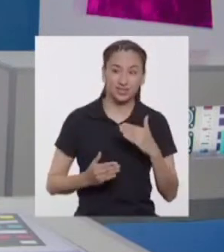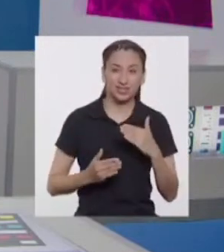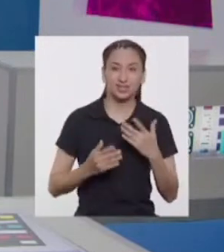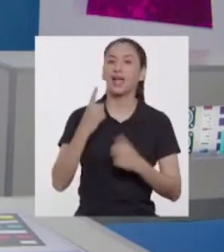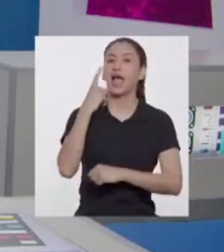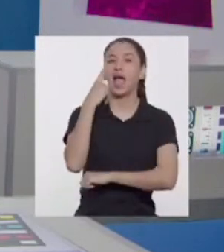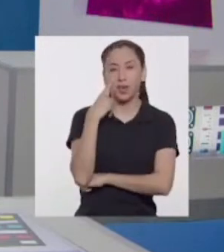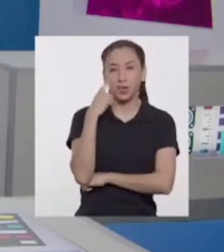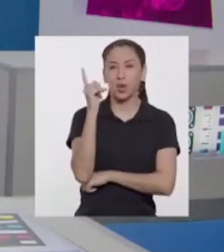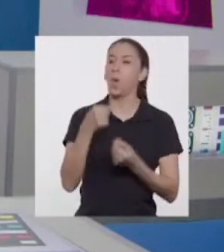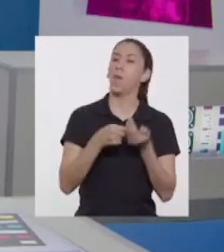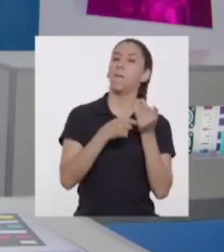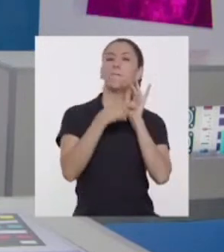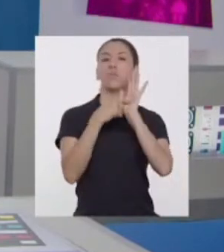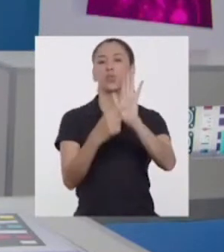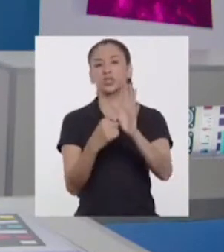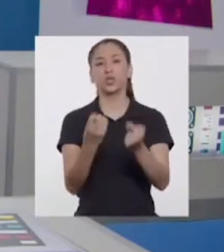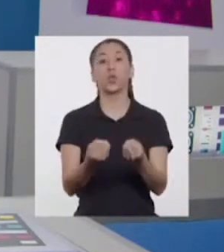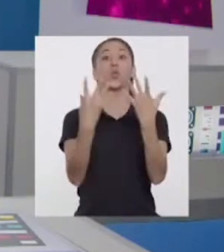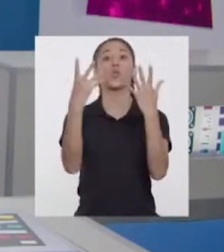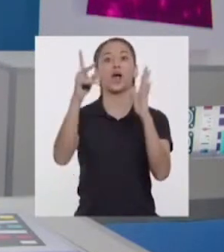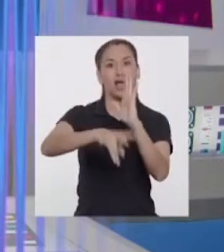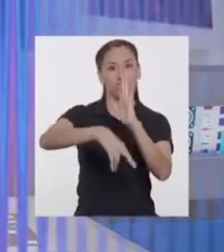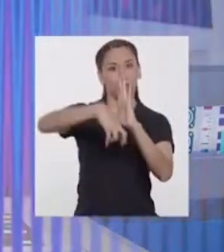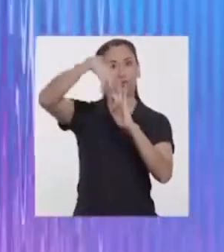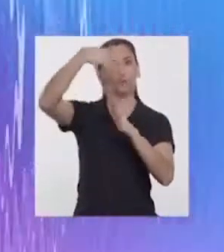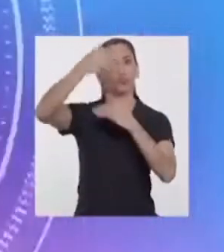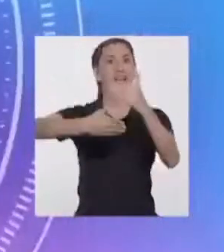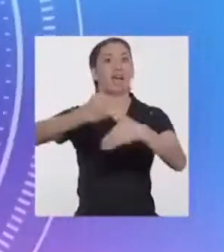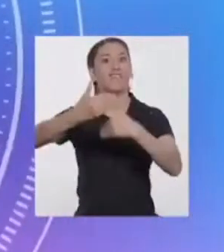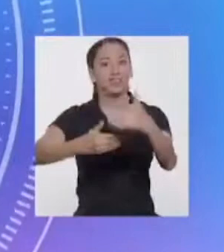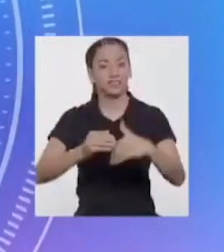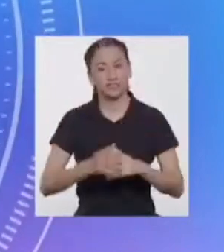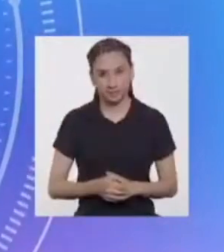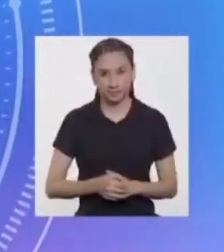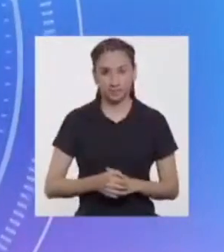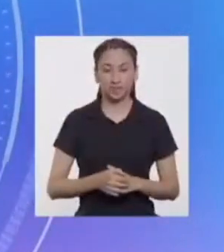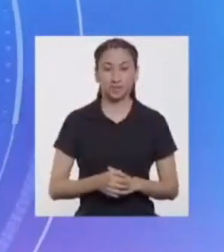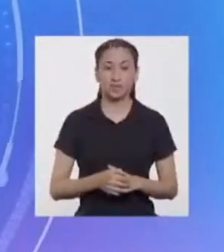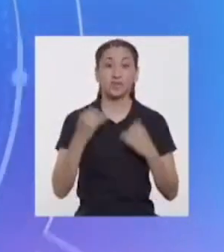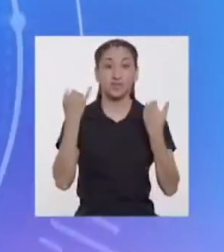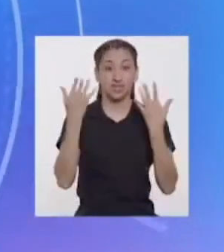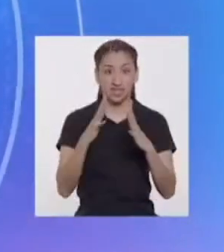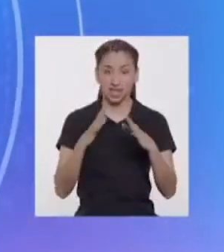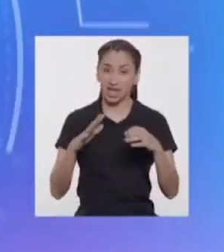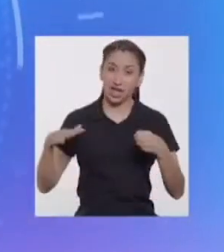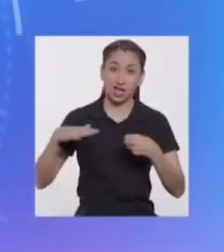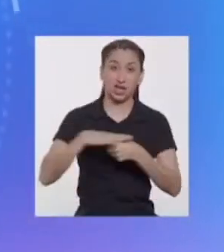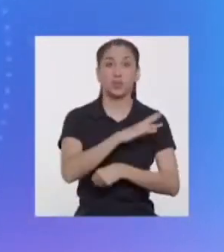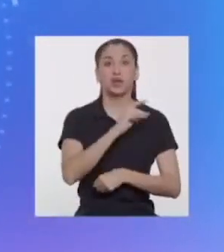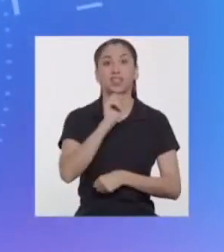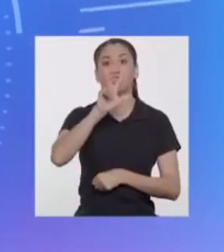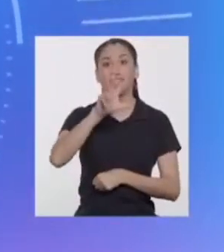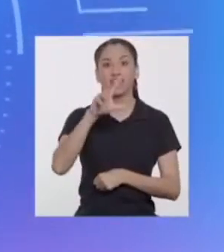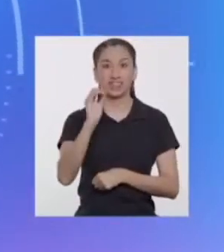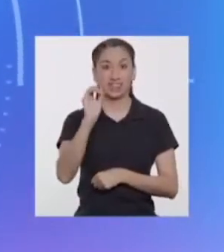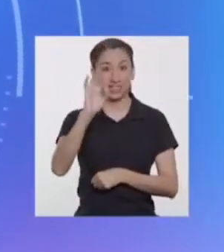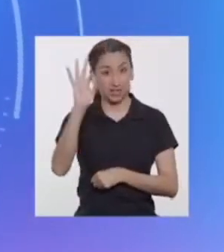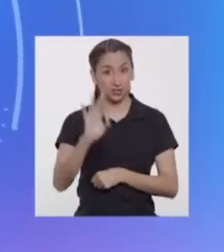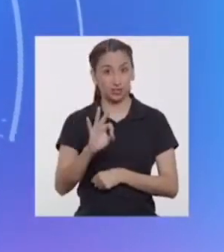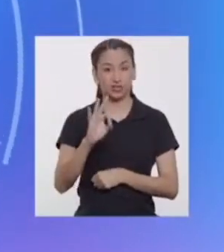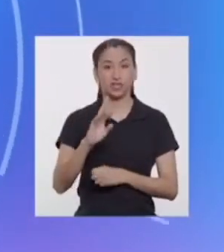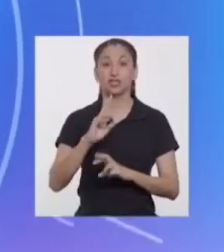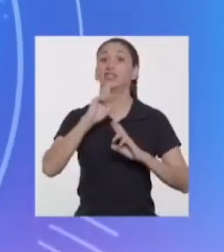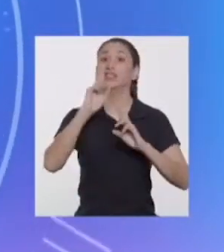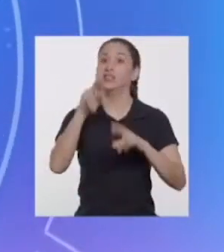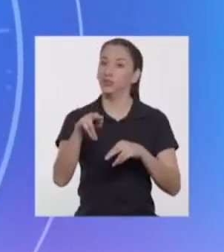¡Macabot! A ver, muéstranos cuánto han progresado. Han logrado el 30% de la